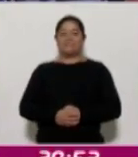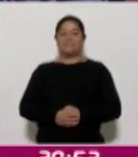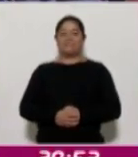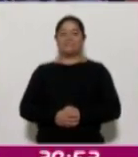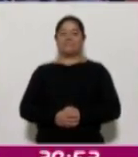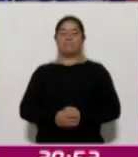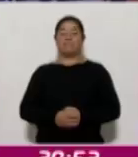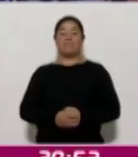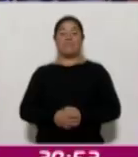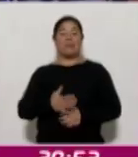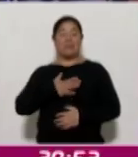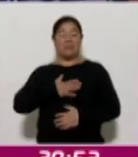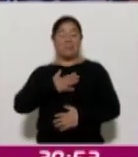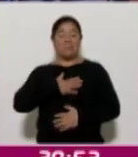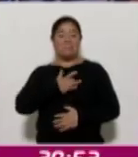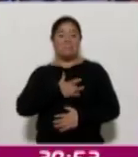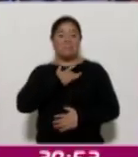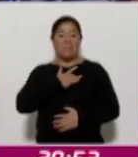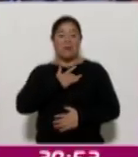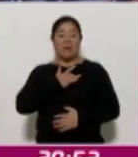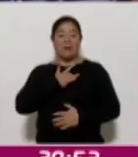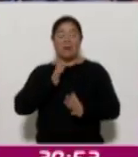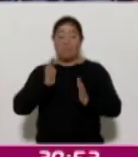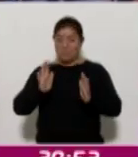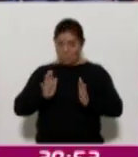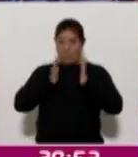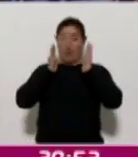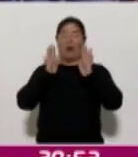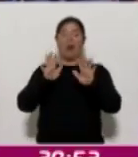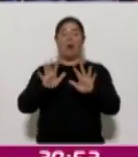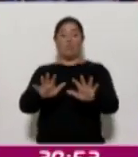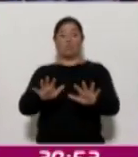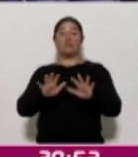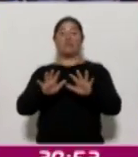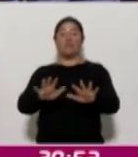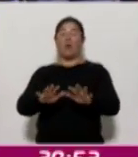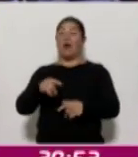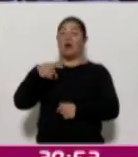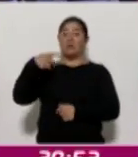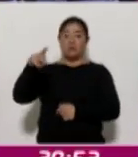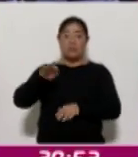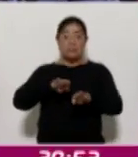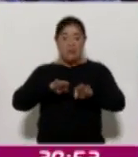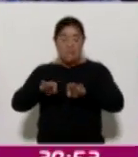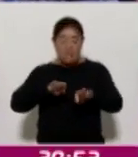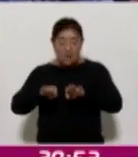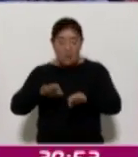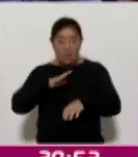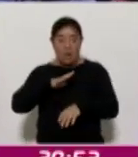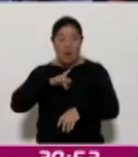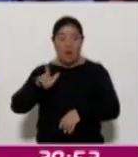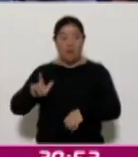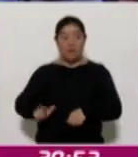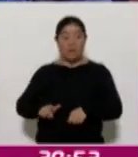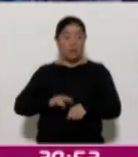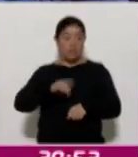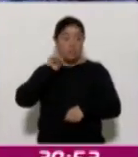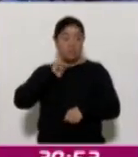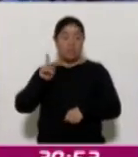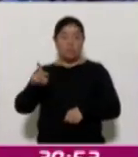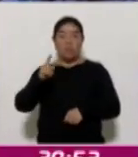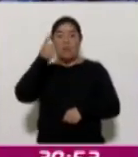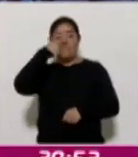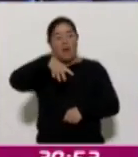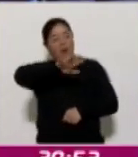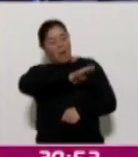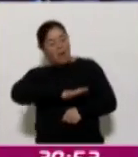Me quedo gratamente sorprendida por todo el trabajo que hizo nuestra gobernadora en favor del Estado.